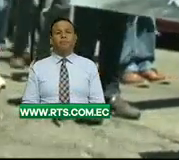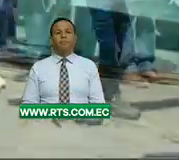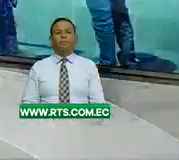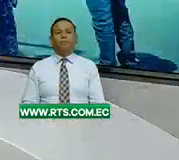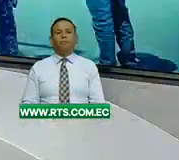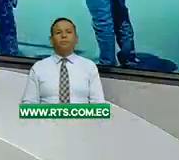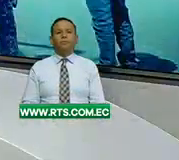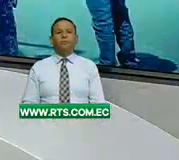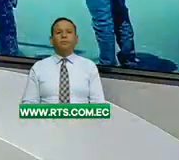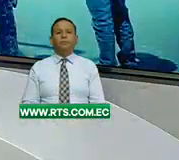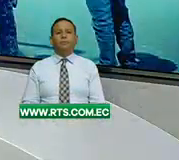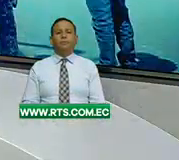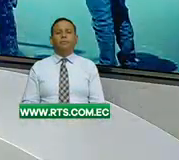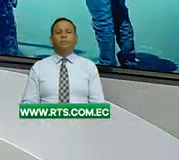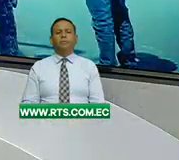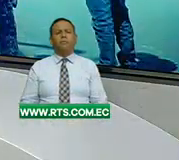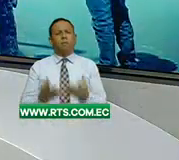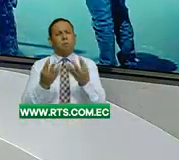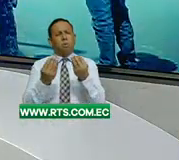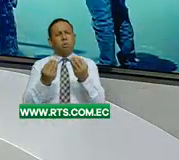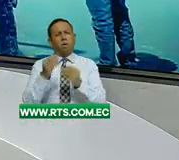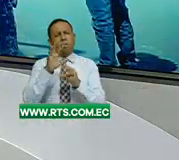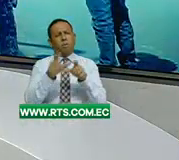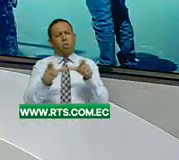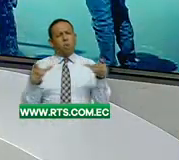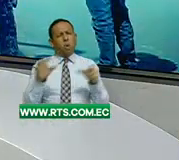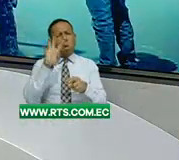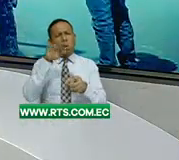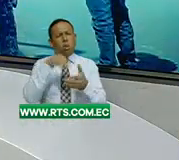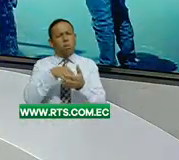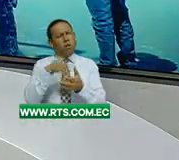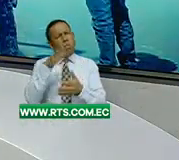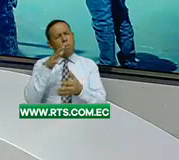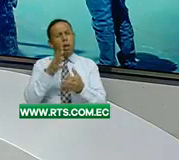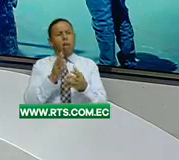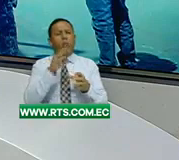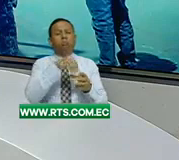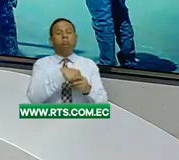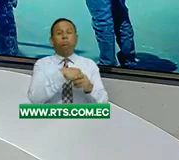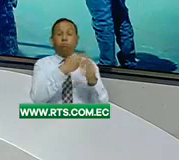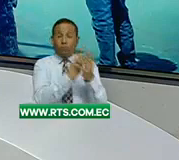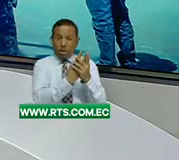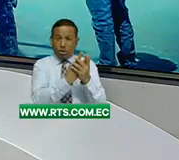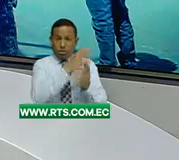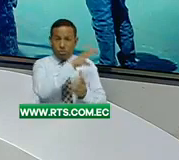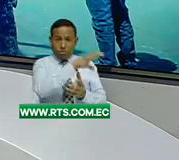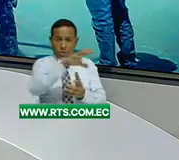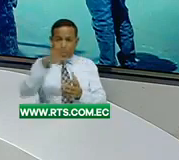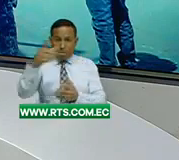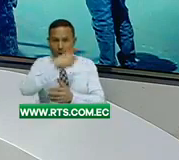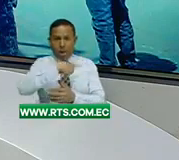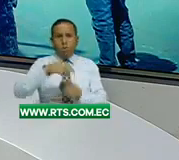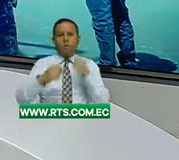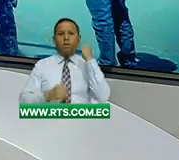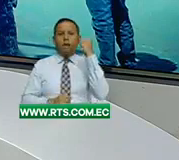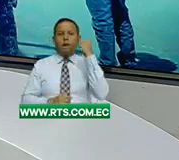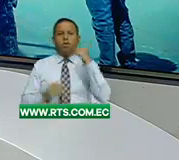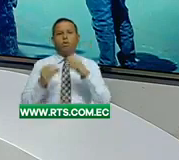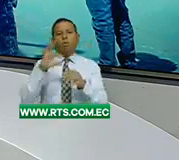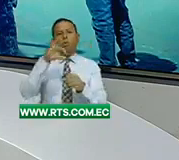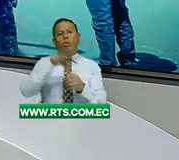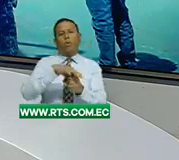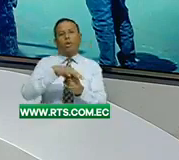Más de 4.000 personas privadas de la libertad ejercieron su derecho al sufragio a nivel nacional en el inicio del